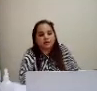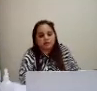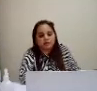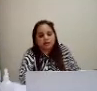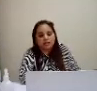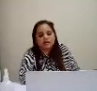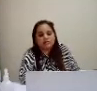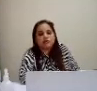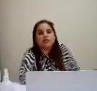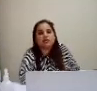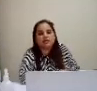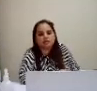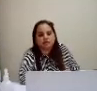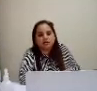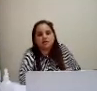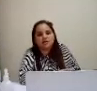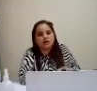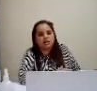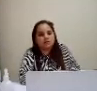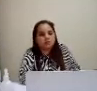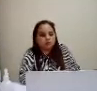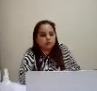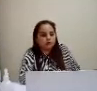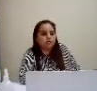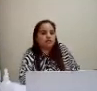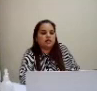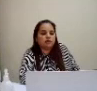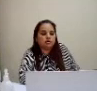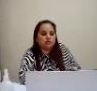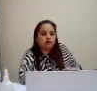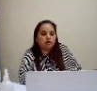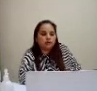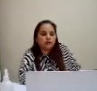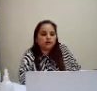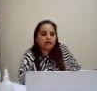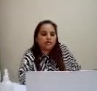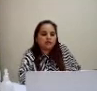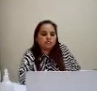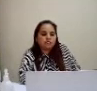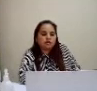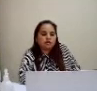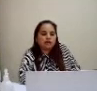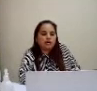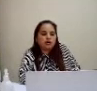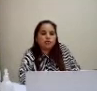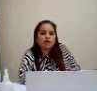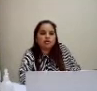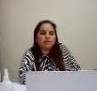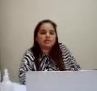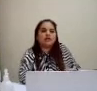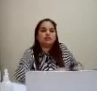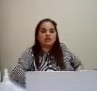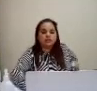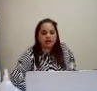síntomas depresivos es el trastorno de adaptación, que ahora tenemos mucho, por ejemplo, este trastorno, porque ocurre